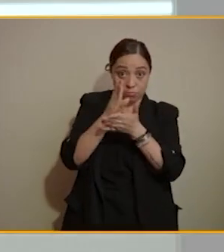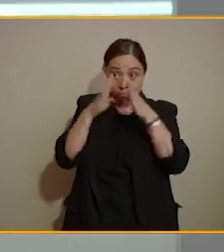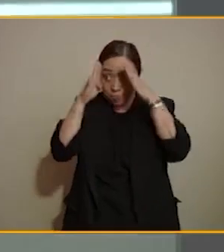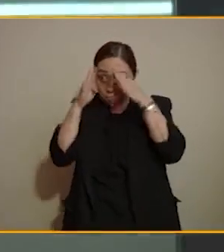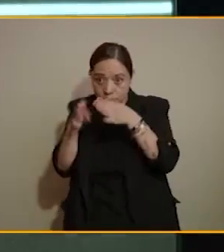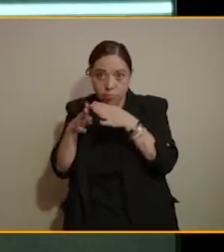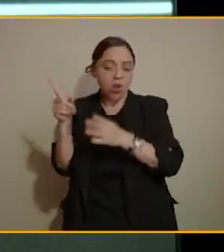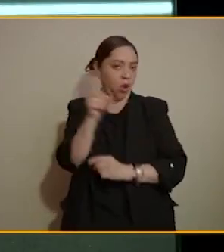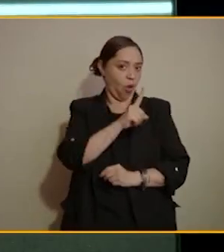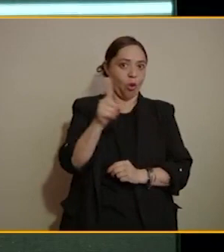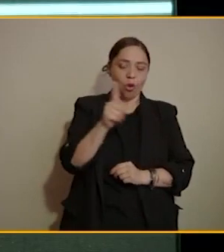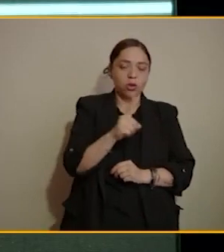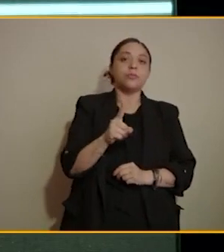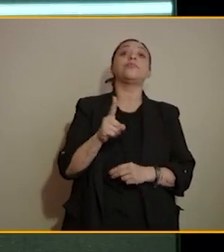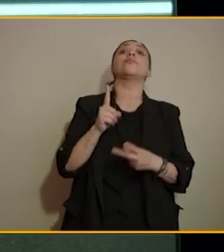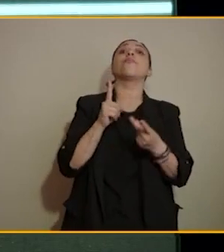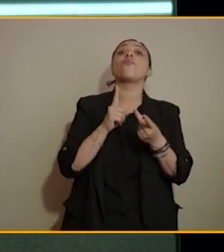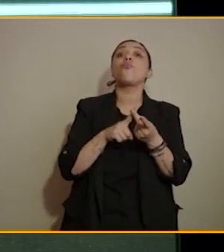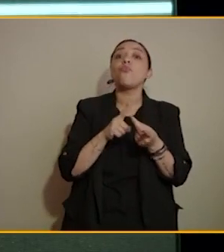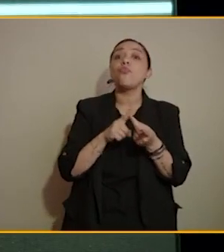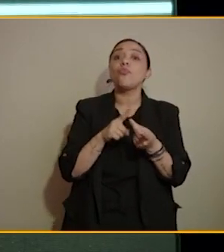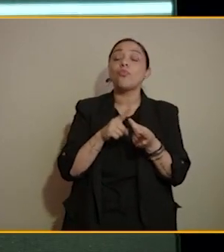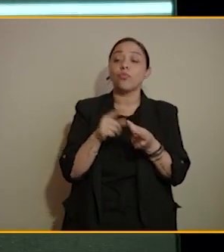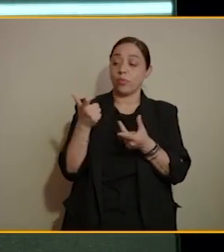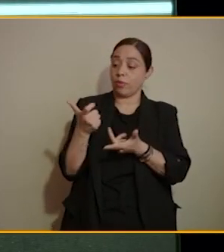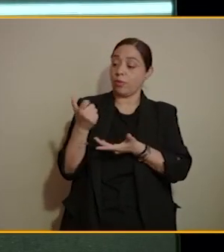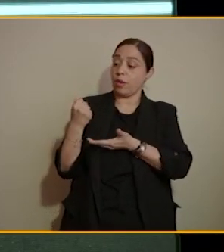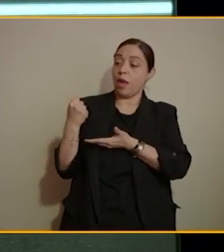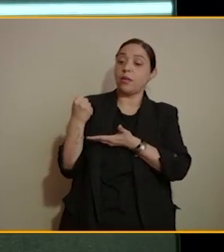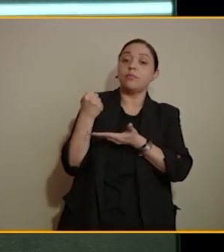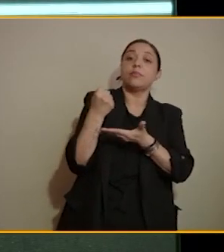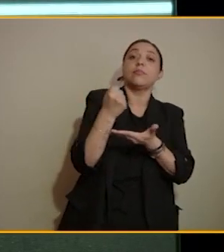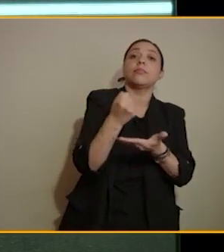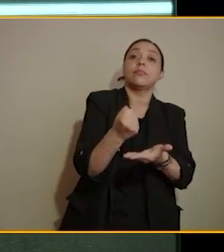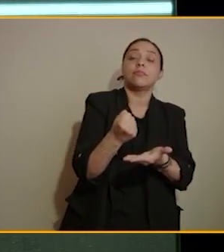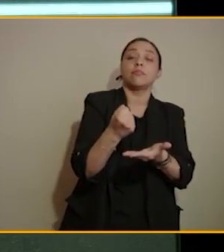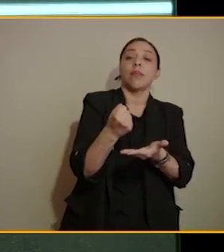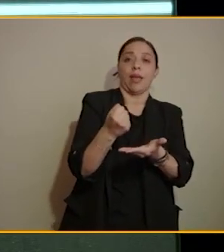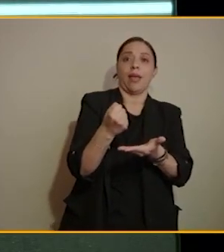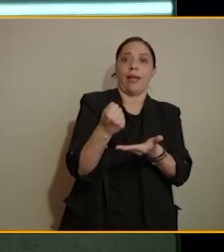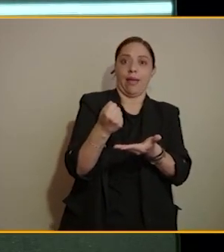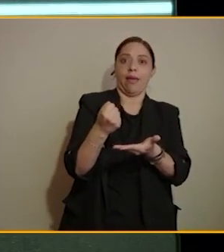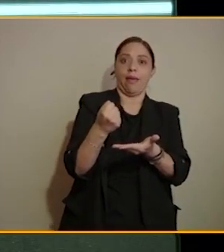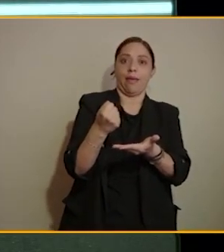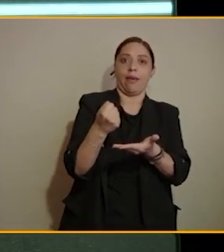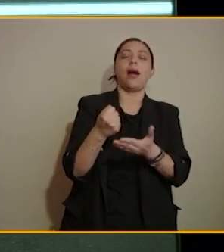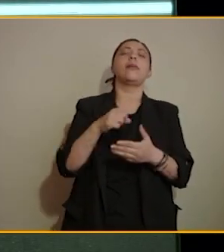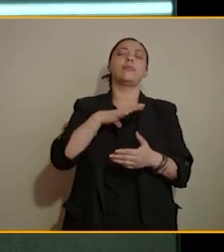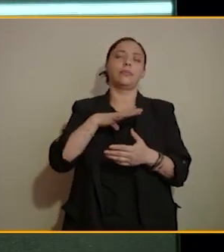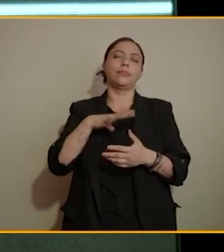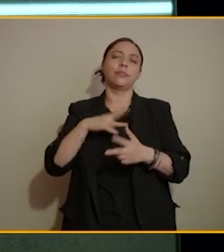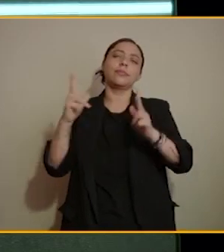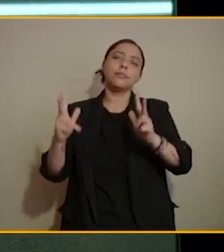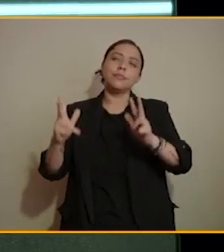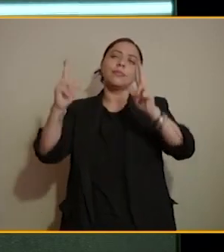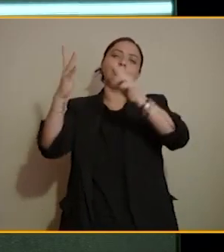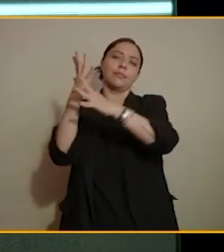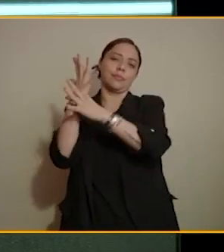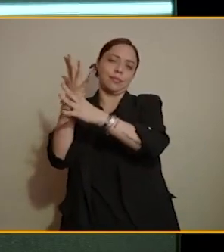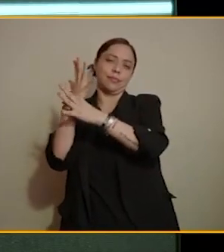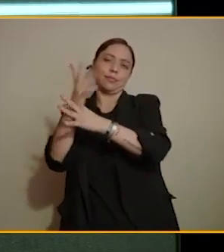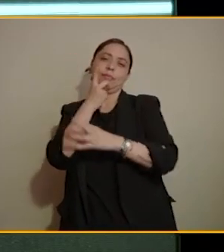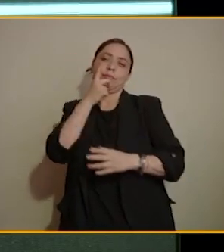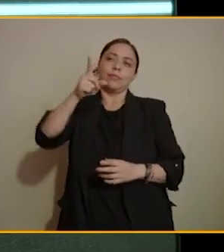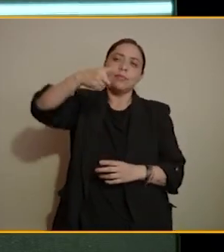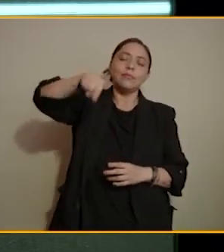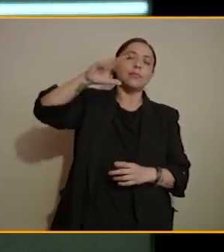de saber dónde poner esos recursos financieros de manera estratégica. Hay un dicho que a mí me gusta mucho, es muy mexicano y no sé si ustedes